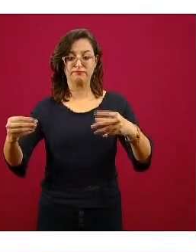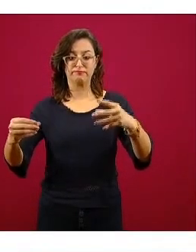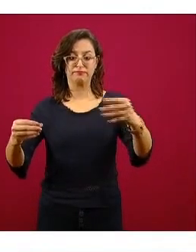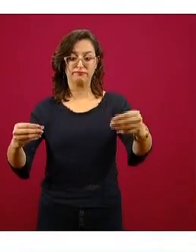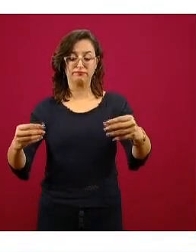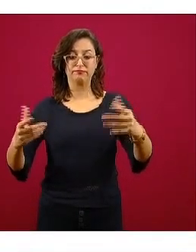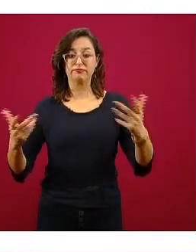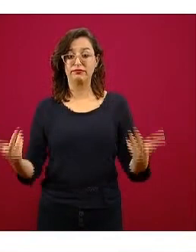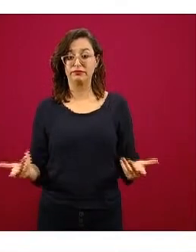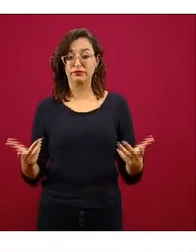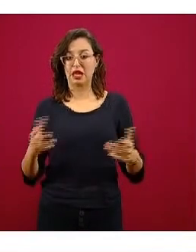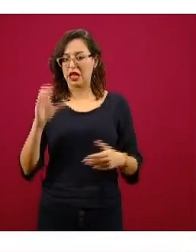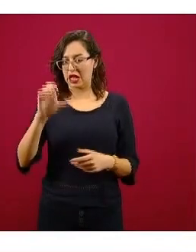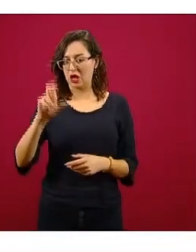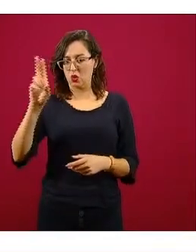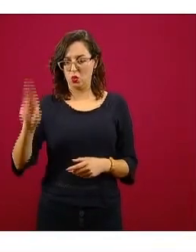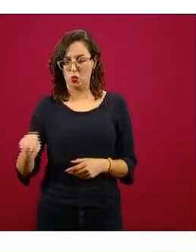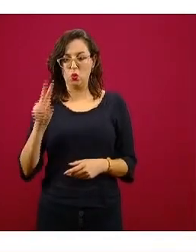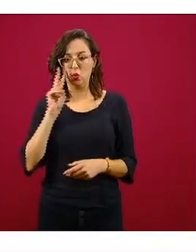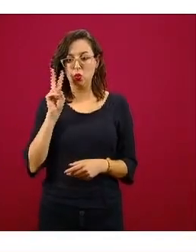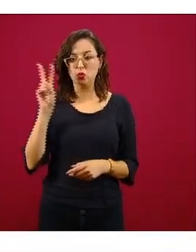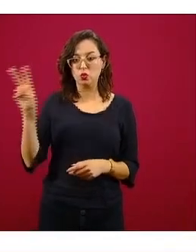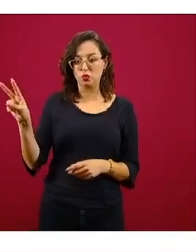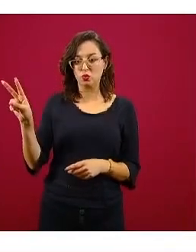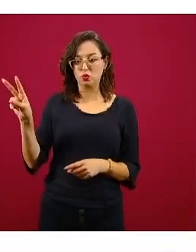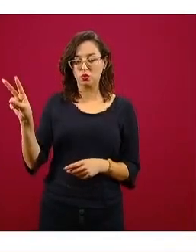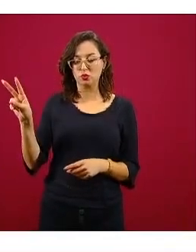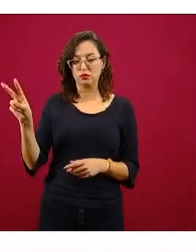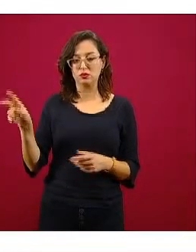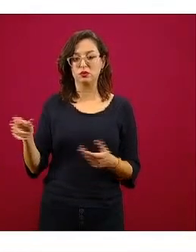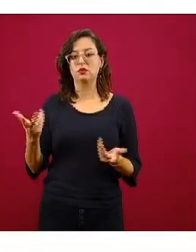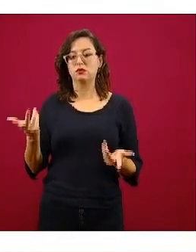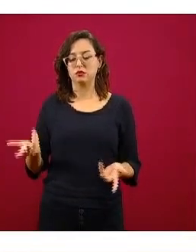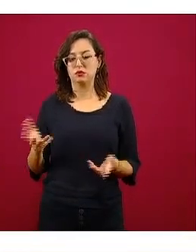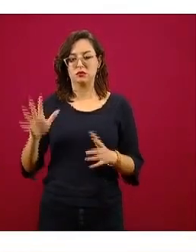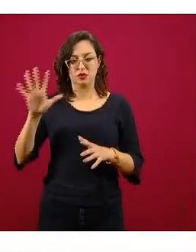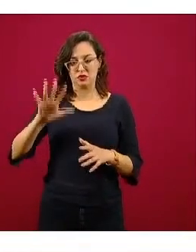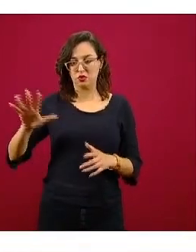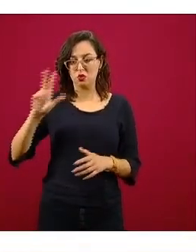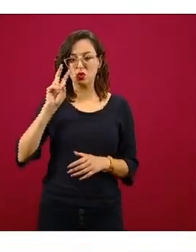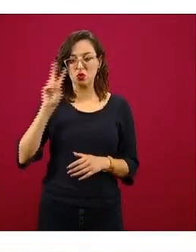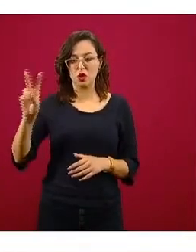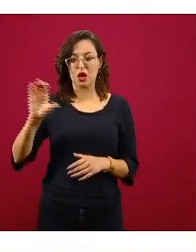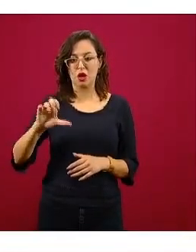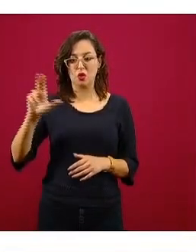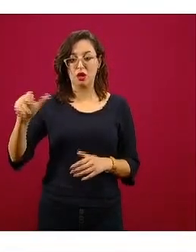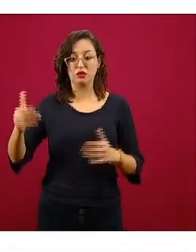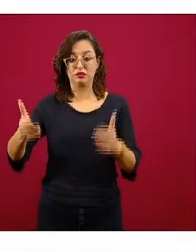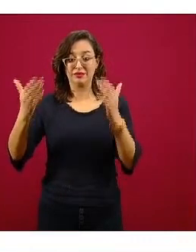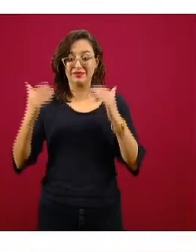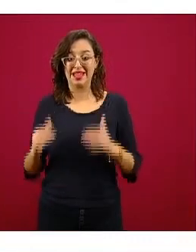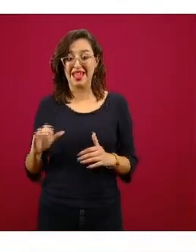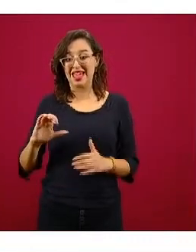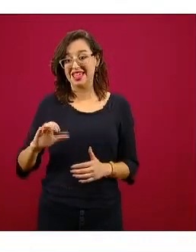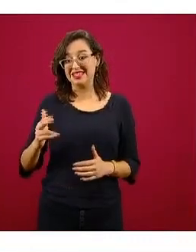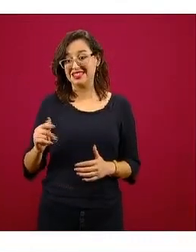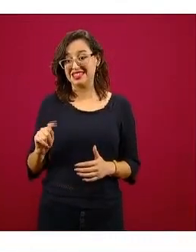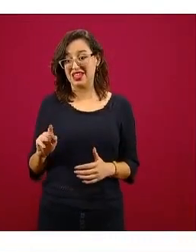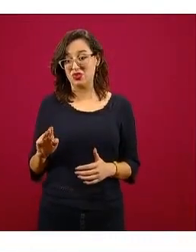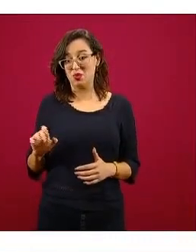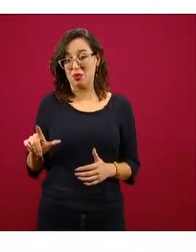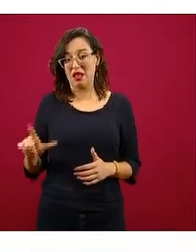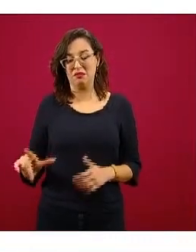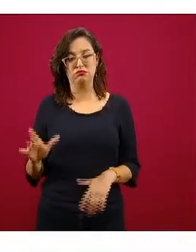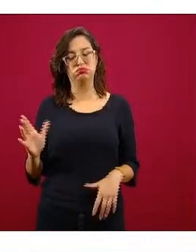veamos Chetumal, eso es Cancún, es la zona, es la ciudad de Cancún concretamente. Y veamos Chetumal, aún